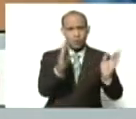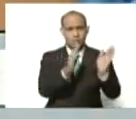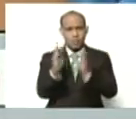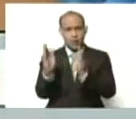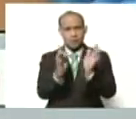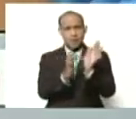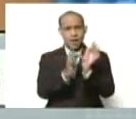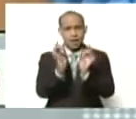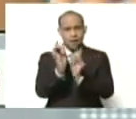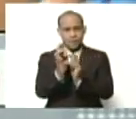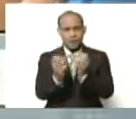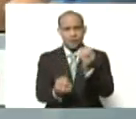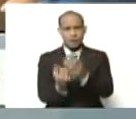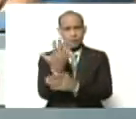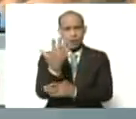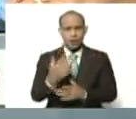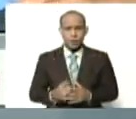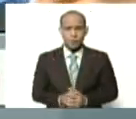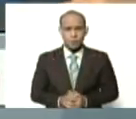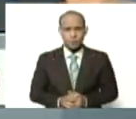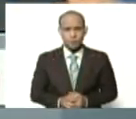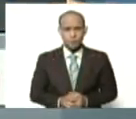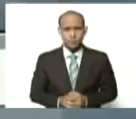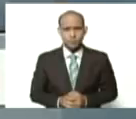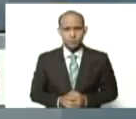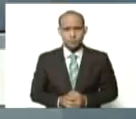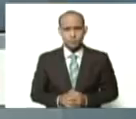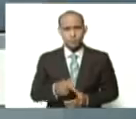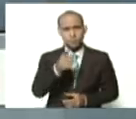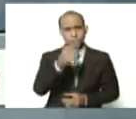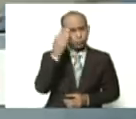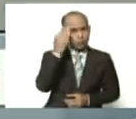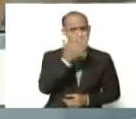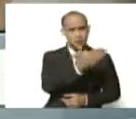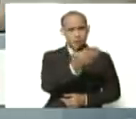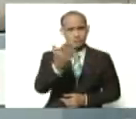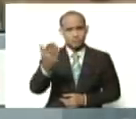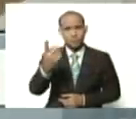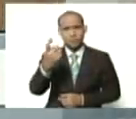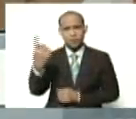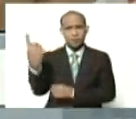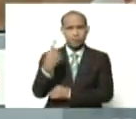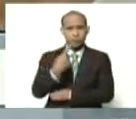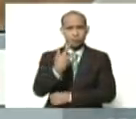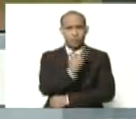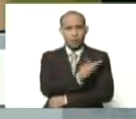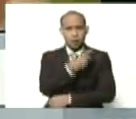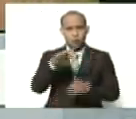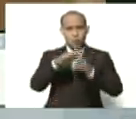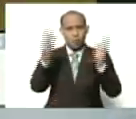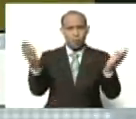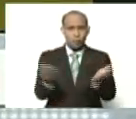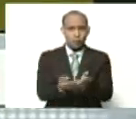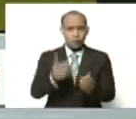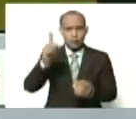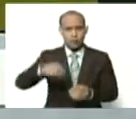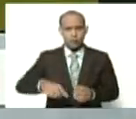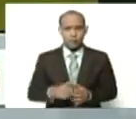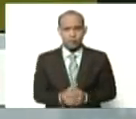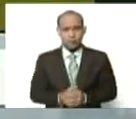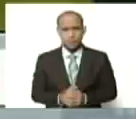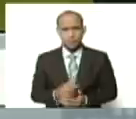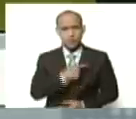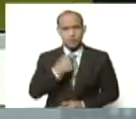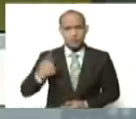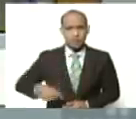en abril, en mayo. Ahí ustedes saben una gran demanda de vacunas mundial. Bueno, China